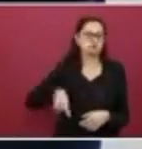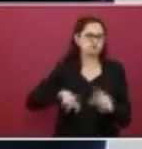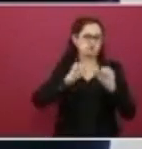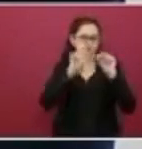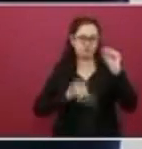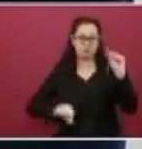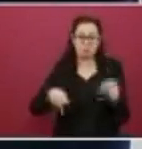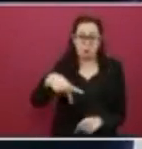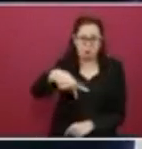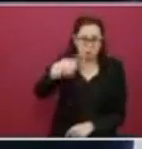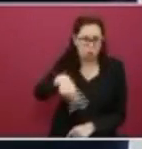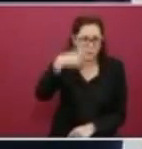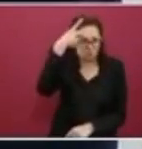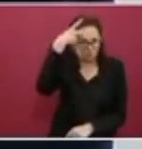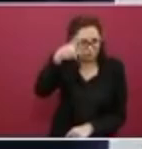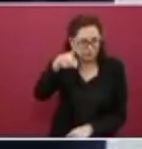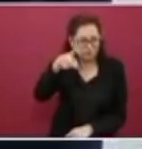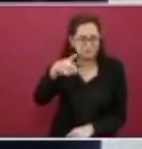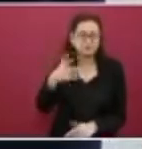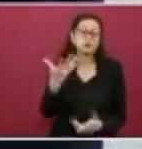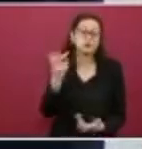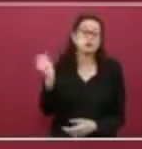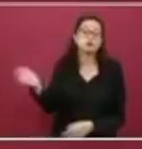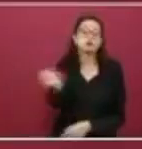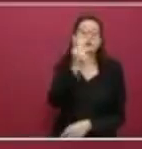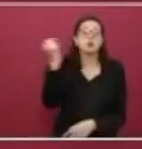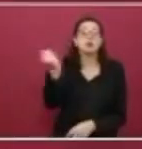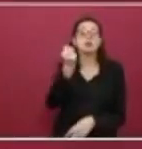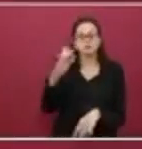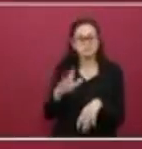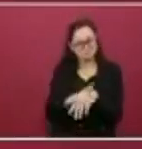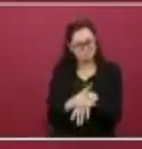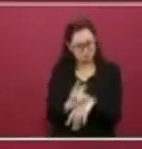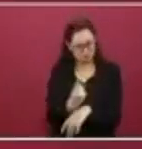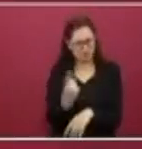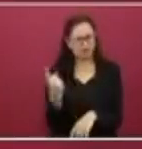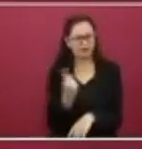Y digo afortunadamente porque el